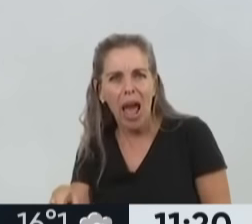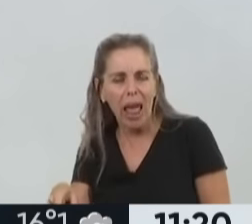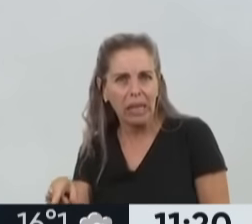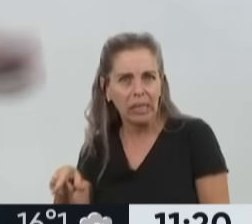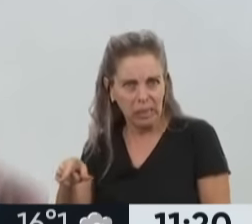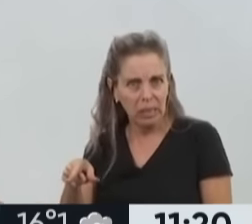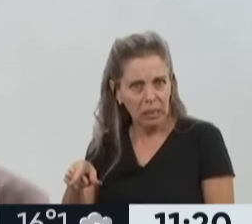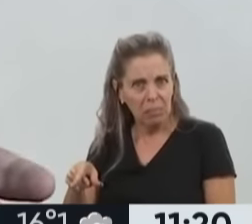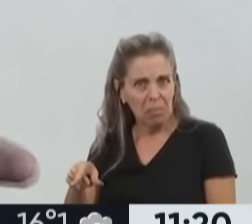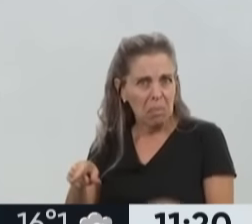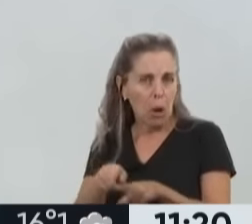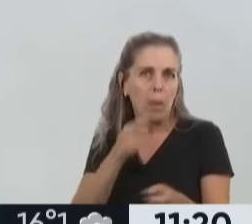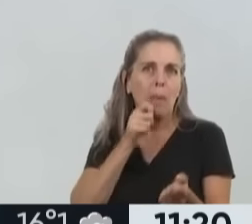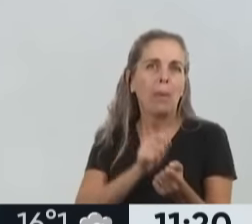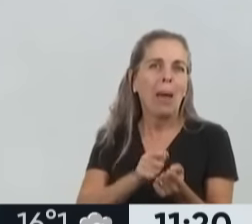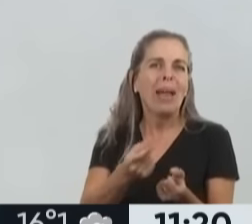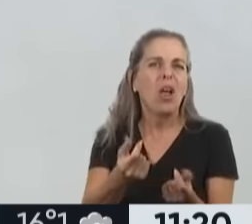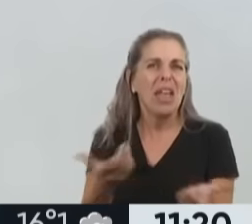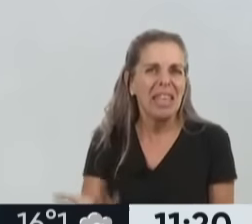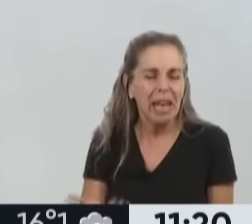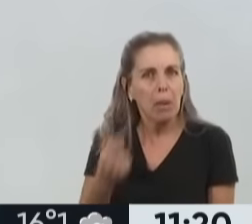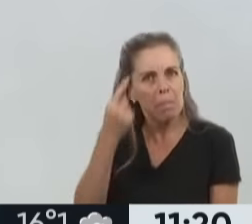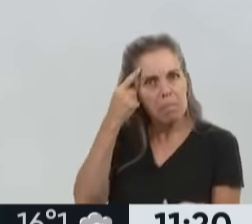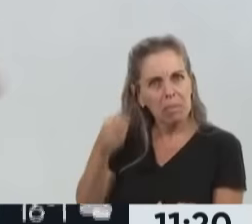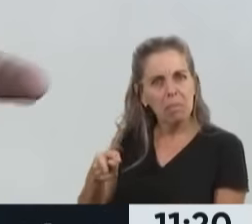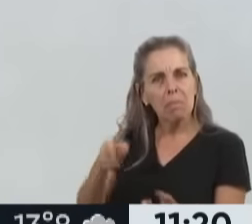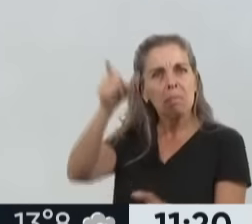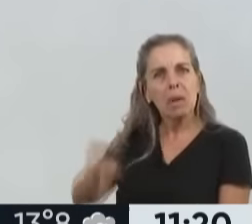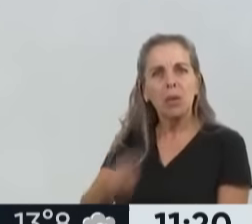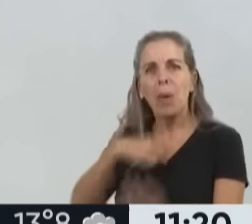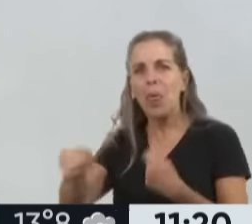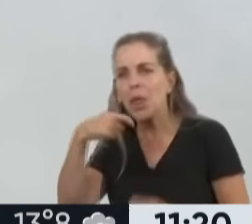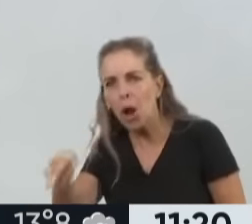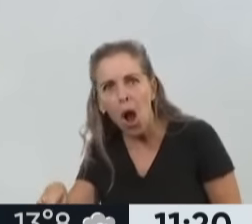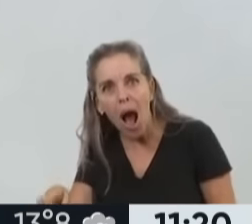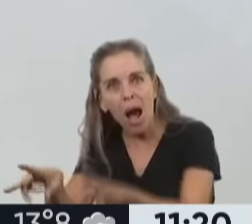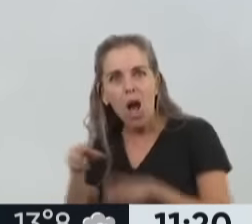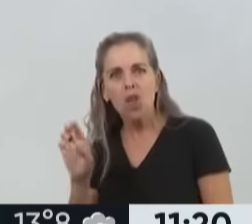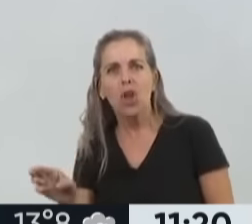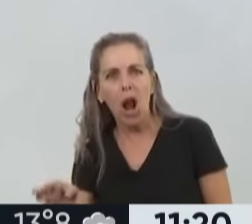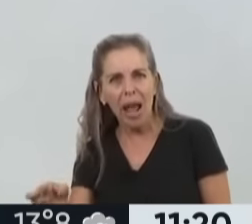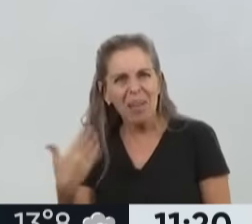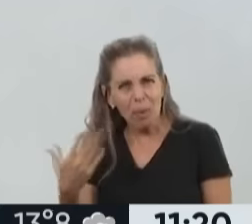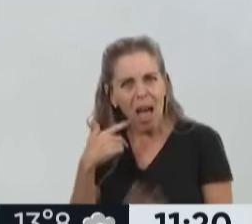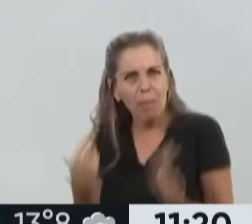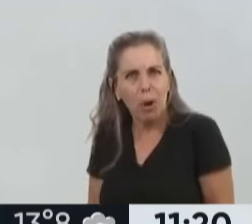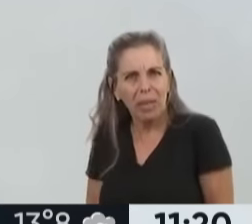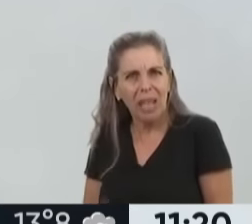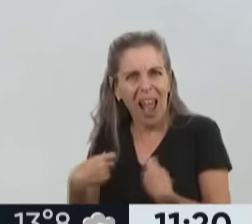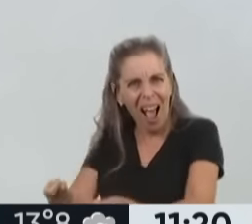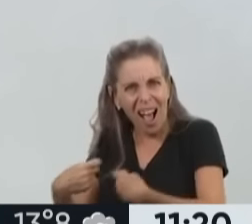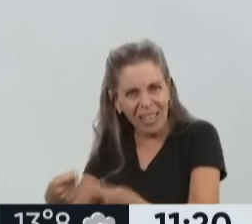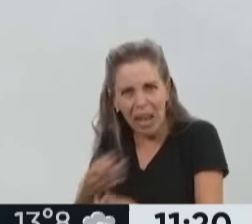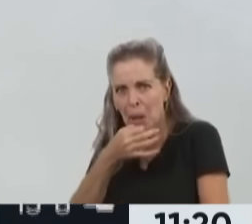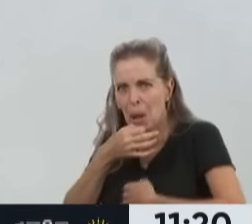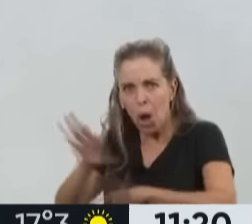vinculadas al tema de lavado que bandas narco pueden utilizar directamente cualquier tipo de facilidad para disponer de esos